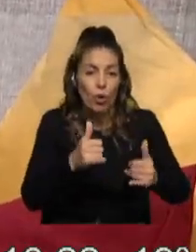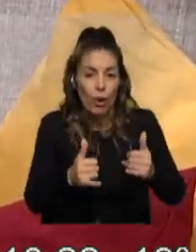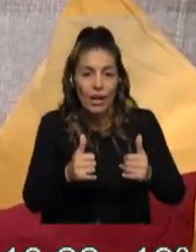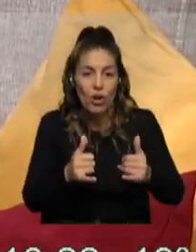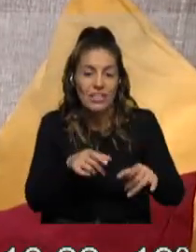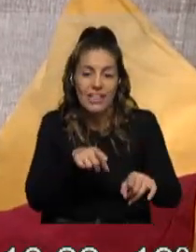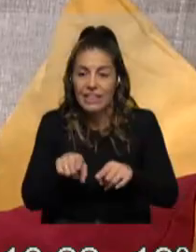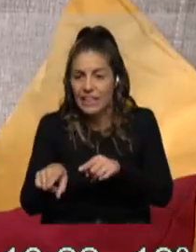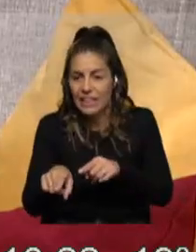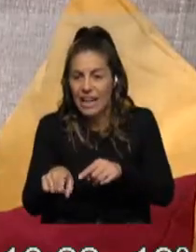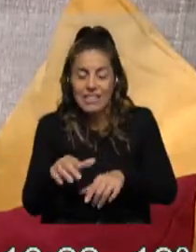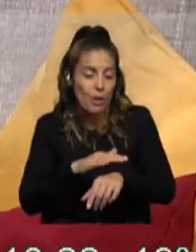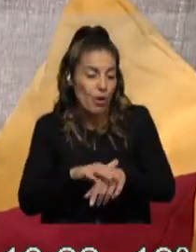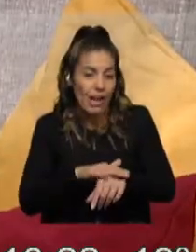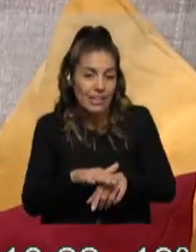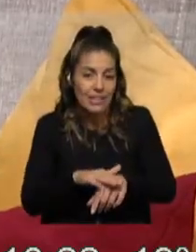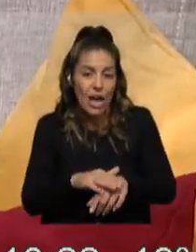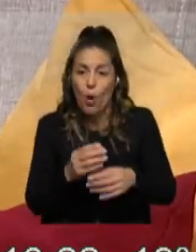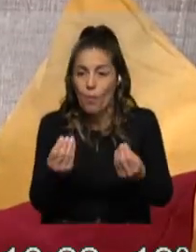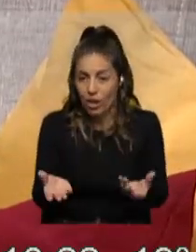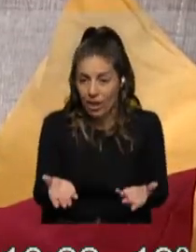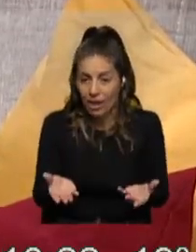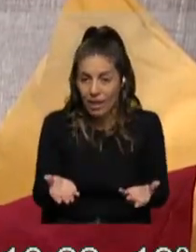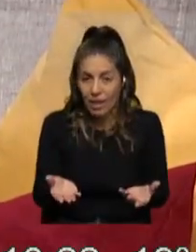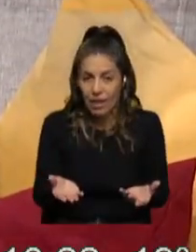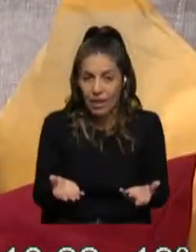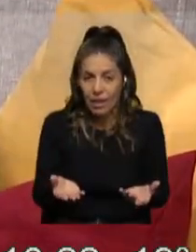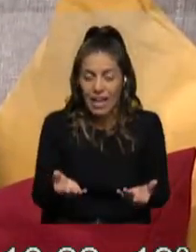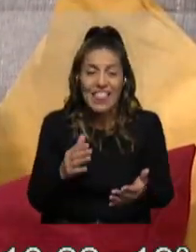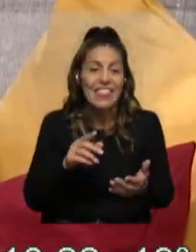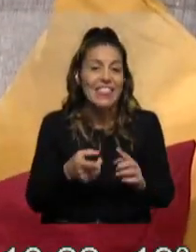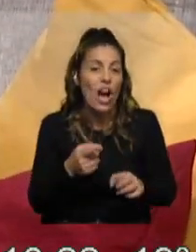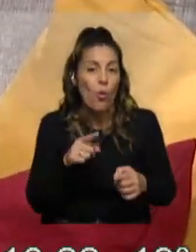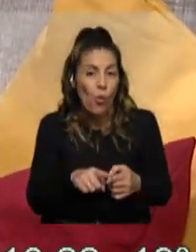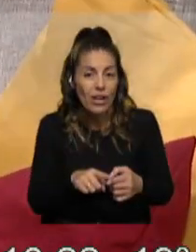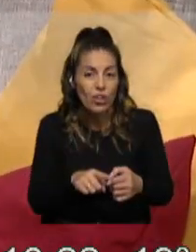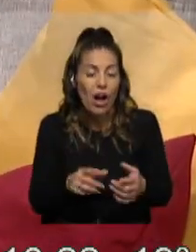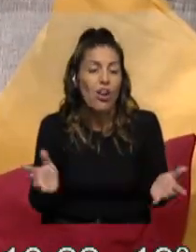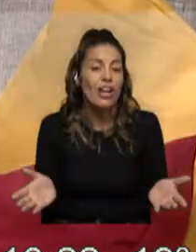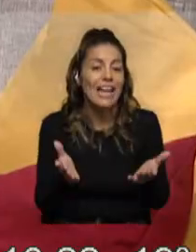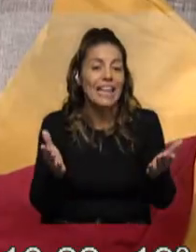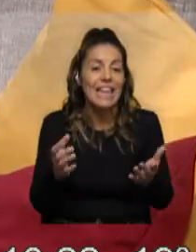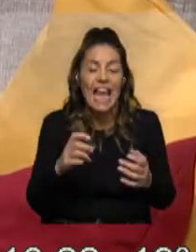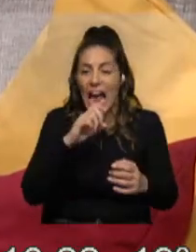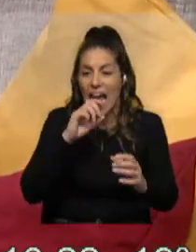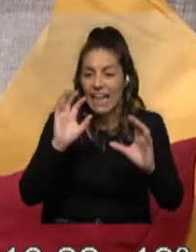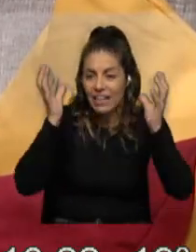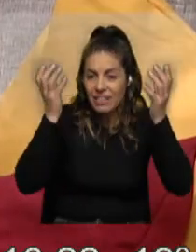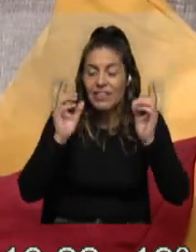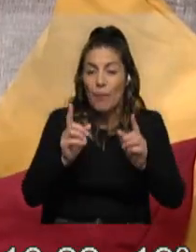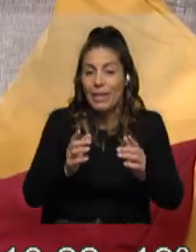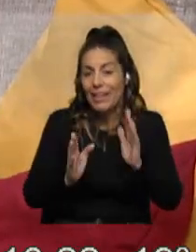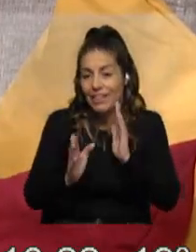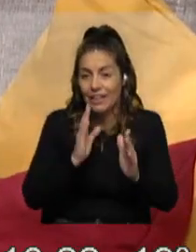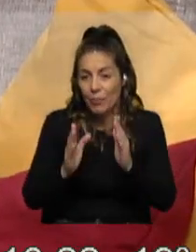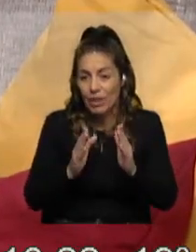redirigida, si es por caricia, si es por qué. Porque como de acuerdo a qué es lo que le genere la agresividad, va a ser el tratamiento posible. Pero